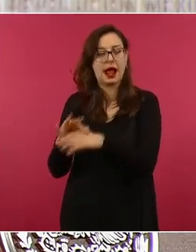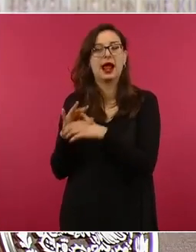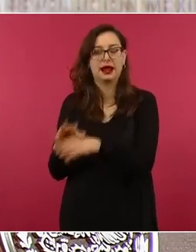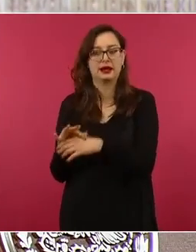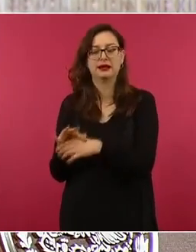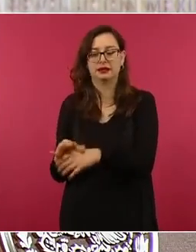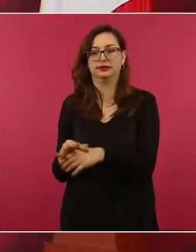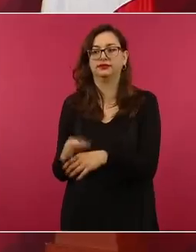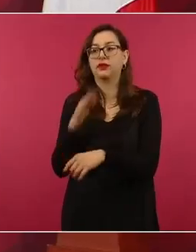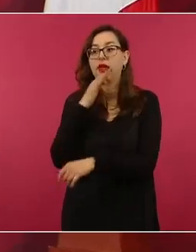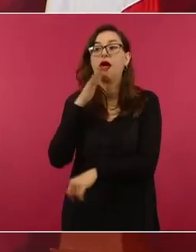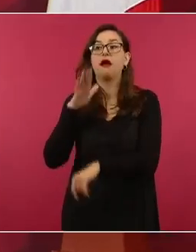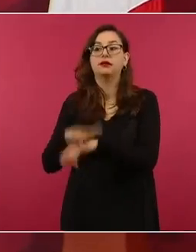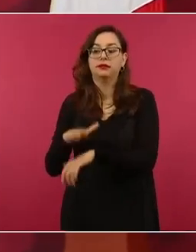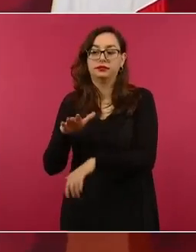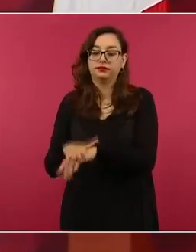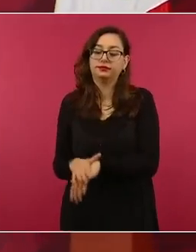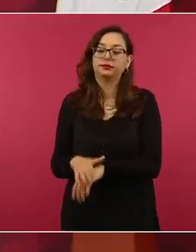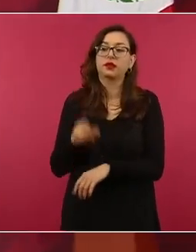de Mérida,